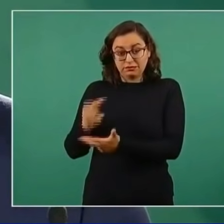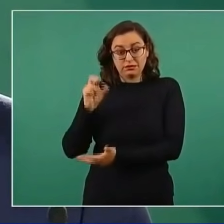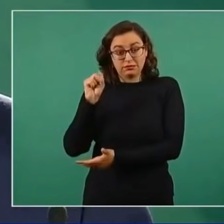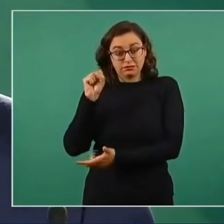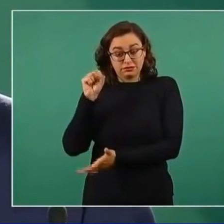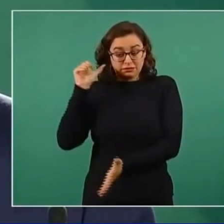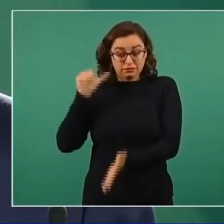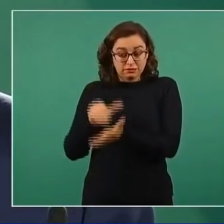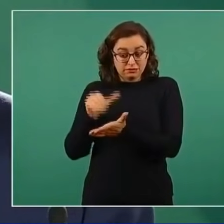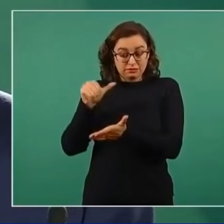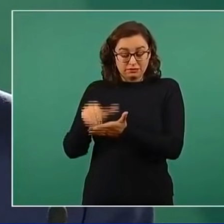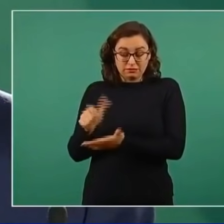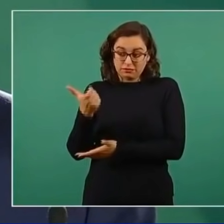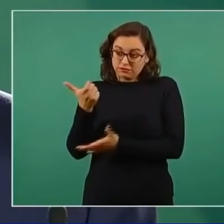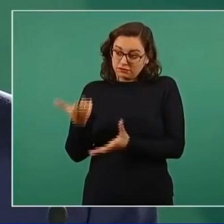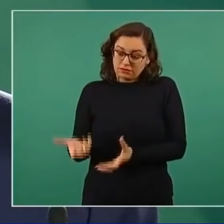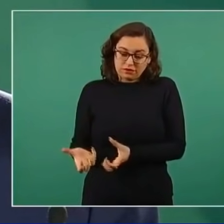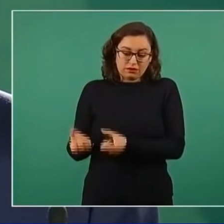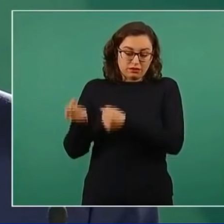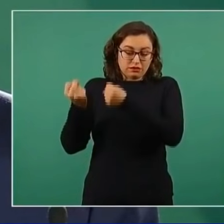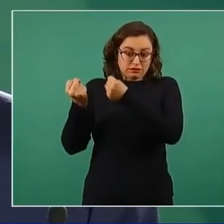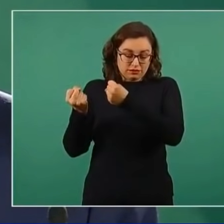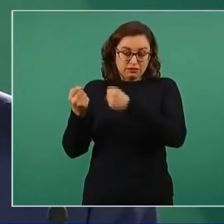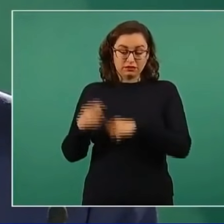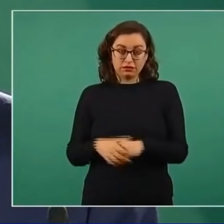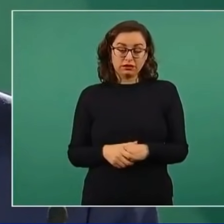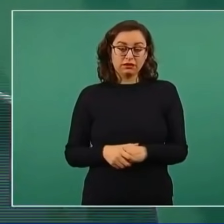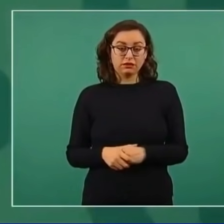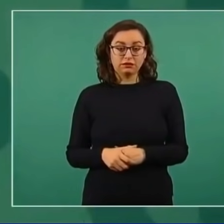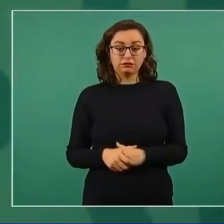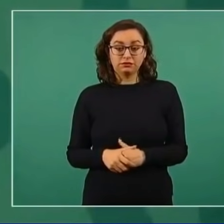60,000 millones de pesos.